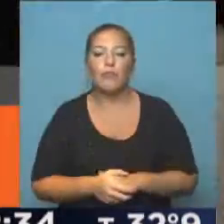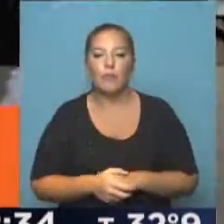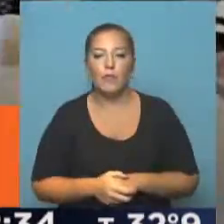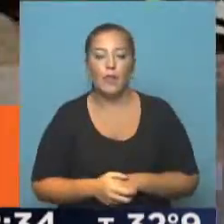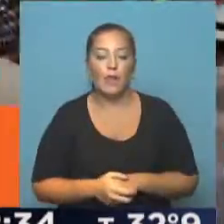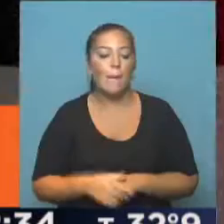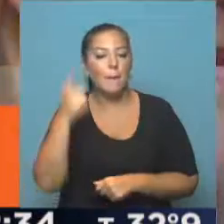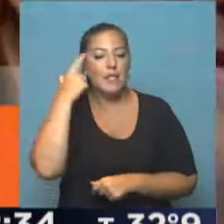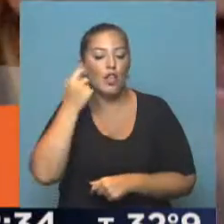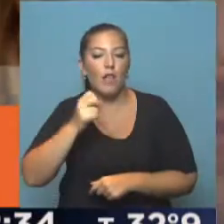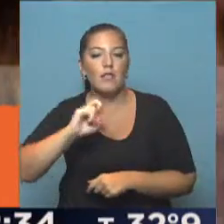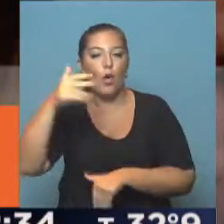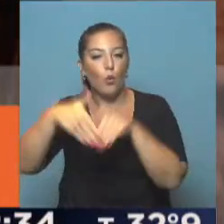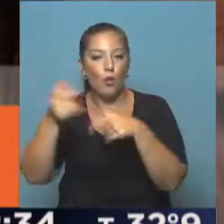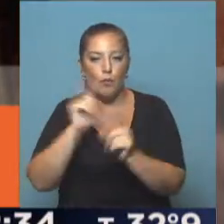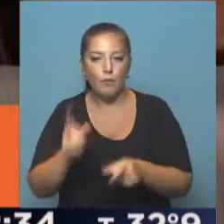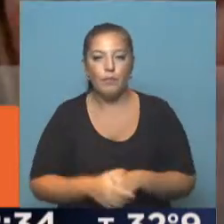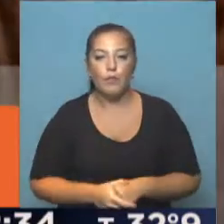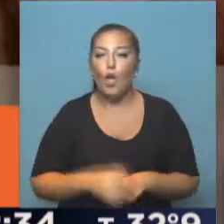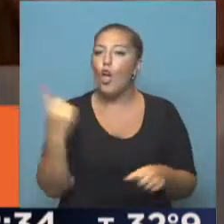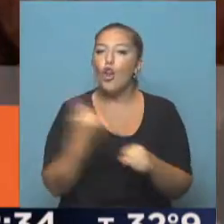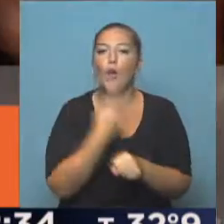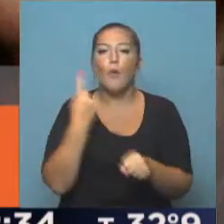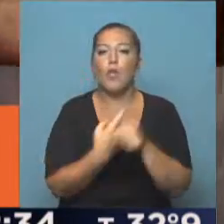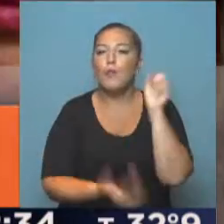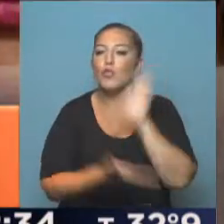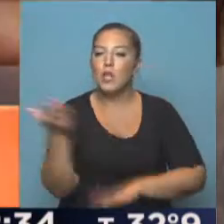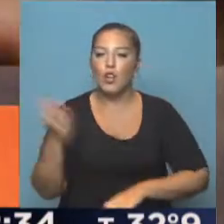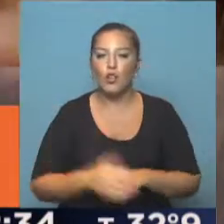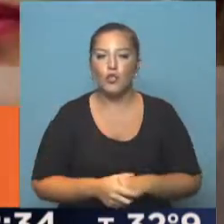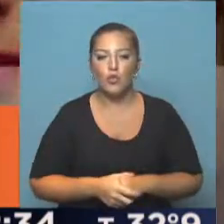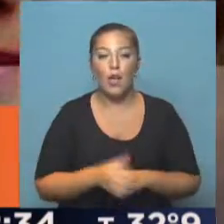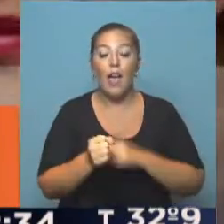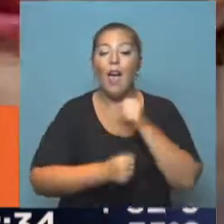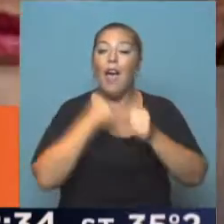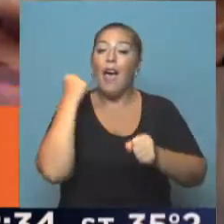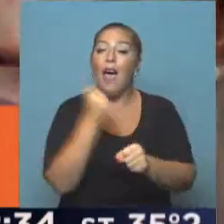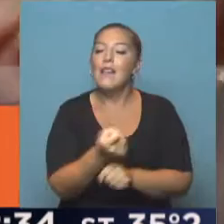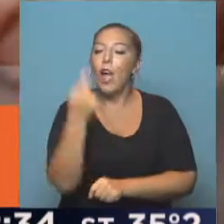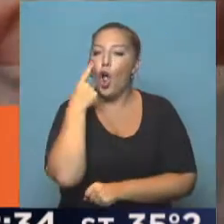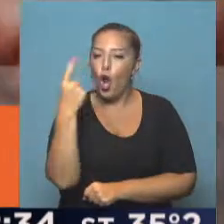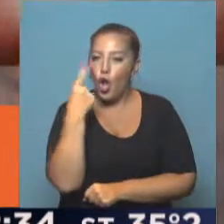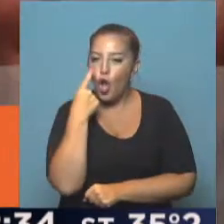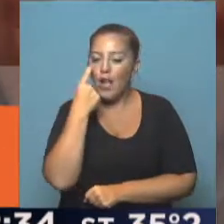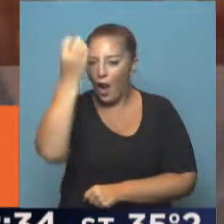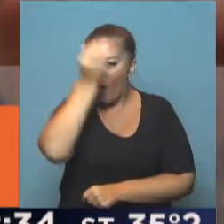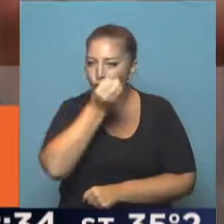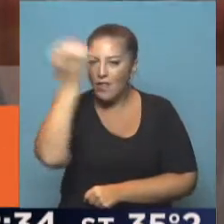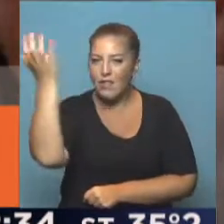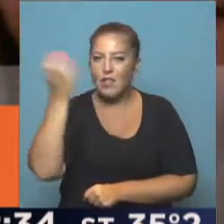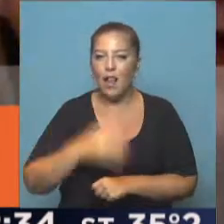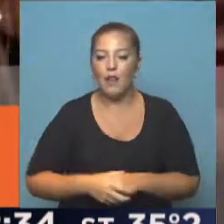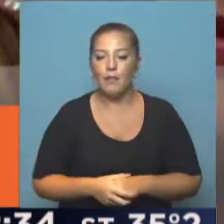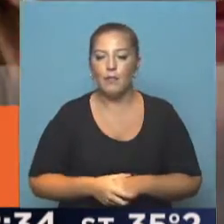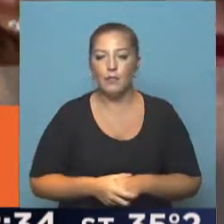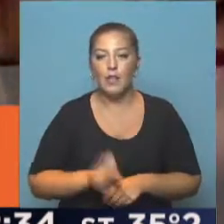segunda vuelta. No nos podemos mover de aquí hasta que reconozcan oficialmente